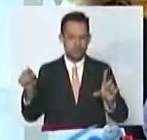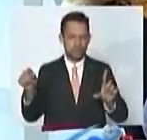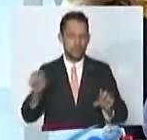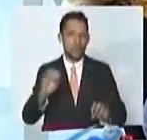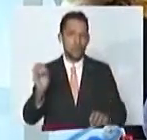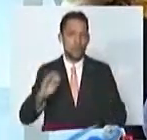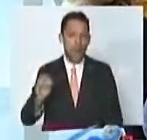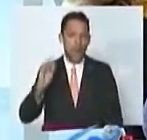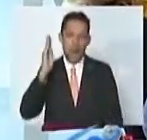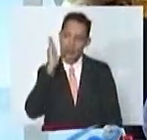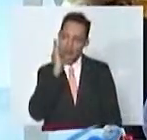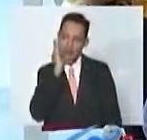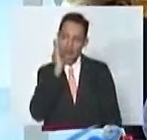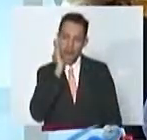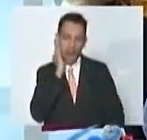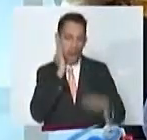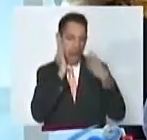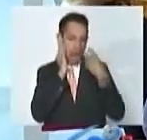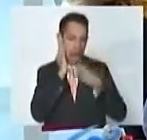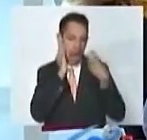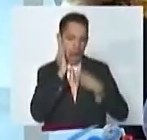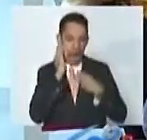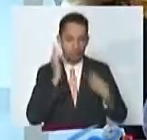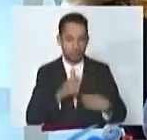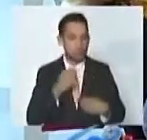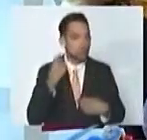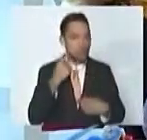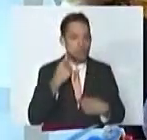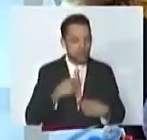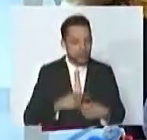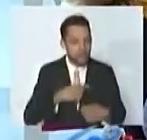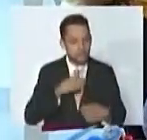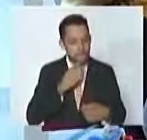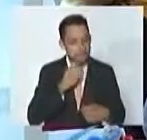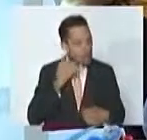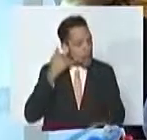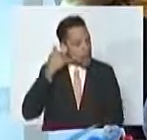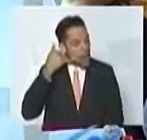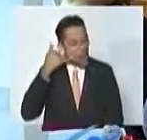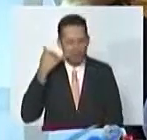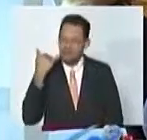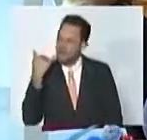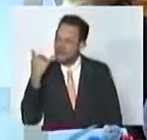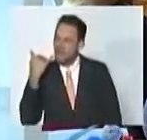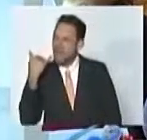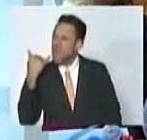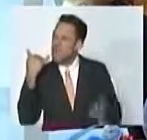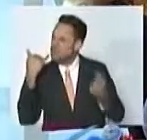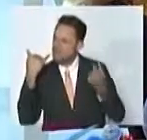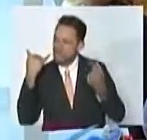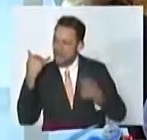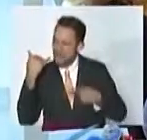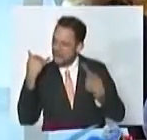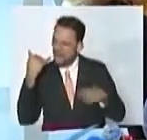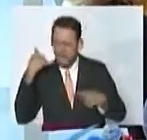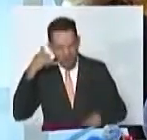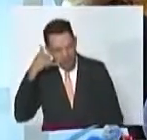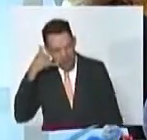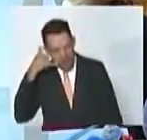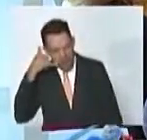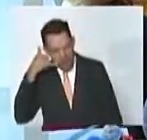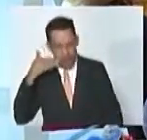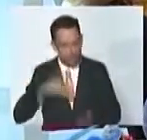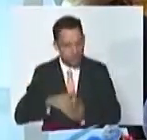que habla durísimo, que no escucha a veces lo que le dicen en el teléfono, ¿sí? Ese tipo de cosas. Entonces, pues